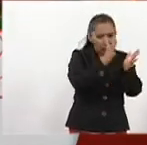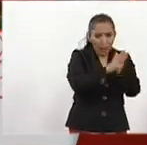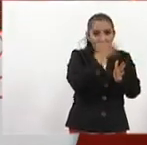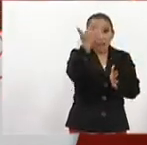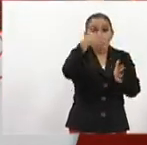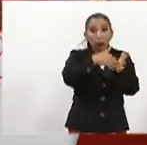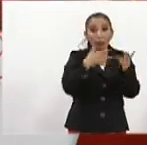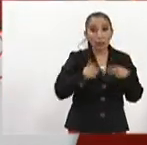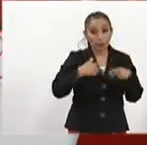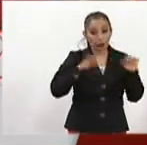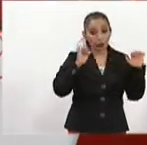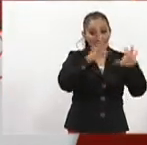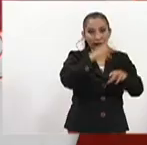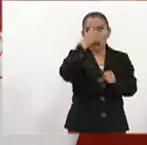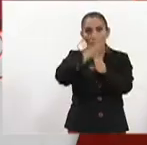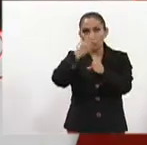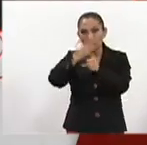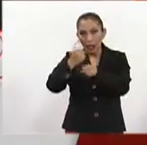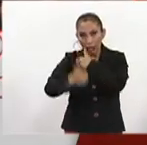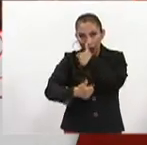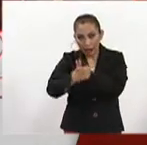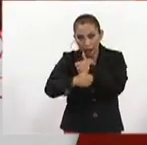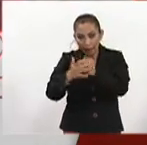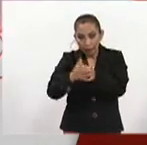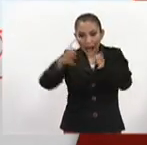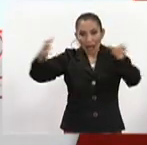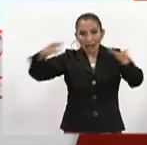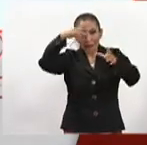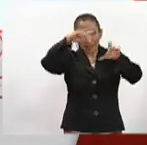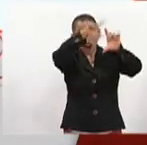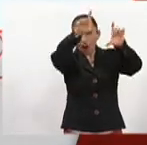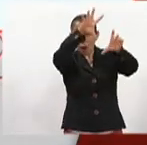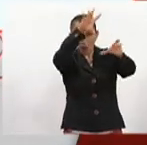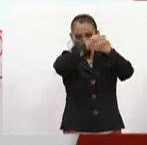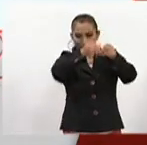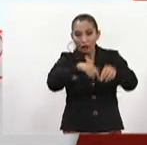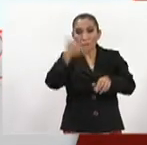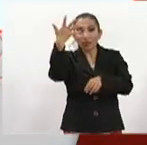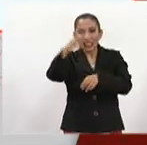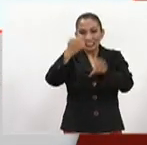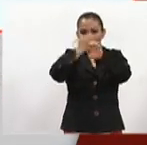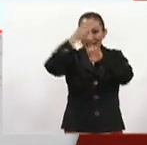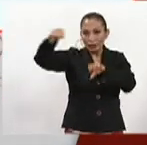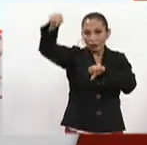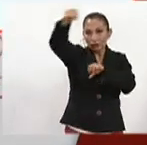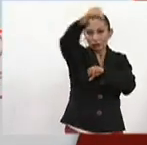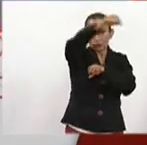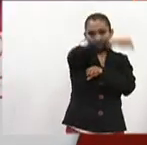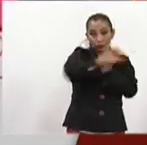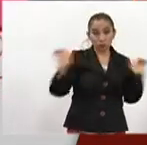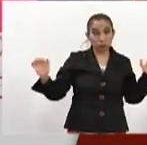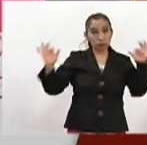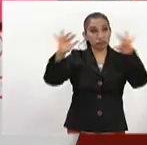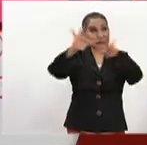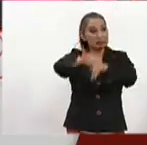5,000 corredores, en la segunda edición la ampliamos a nivel nacional a 10 estados de la República y tuvimos la participación de más de